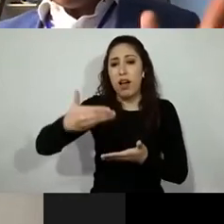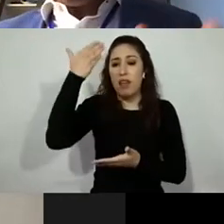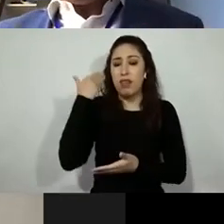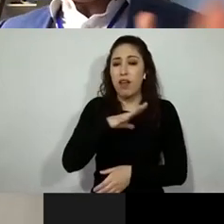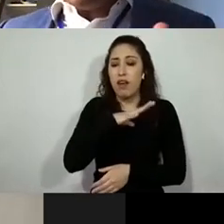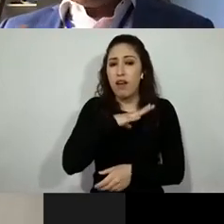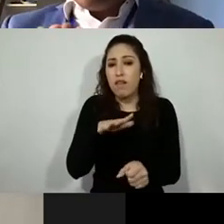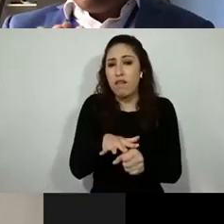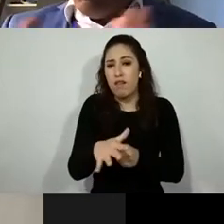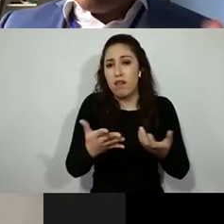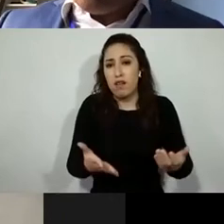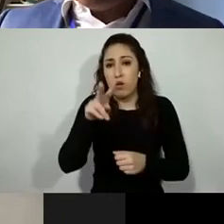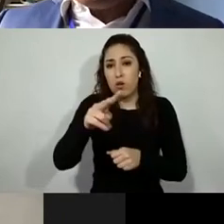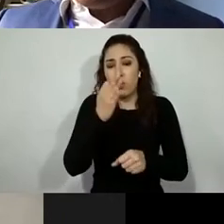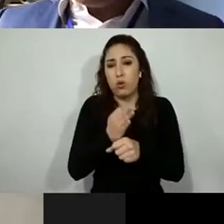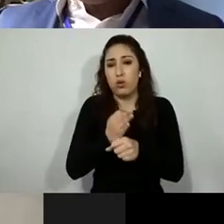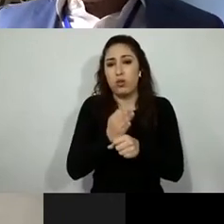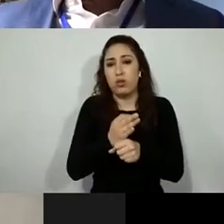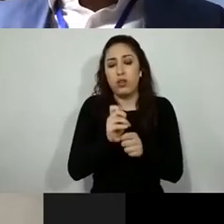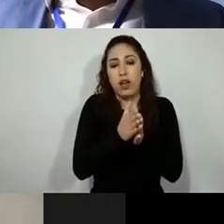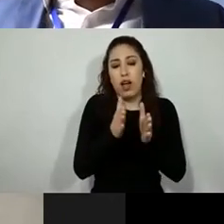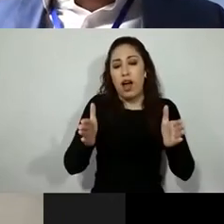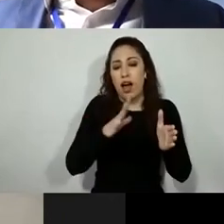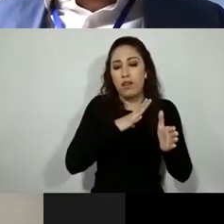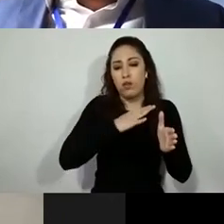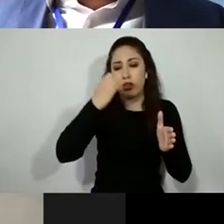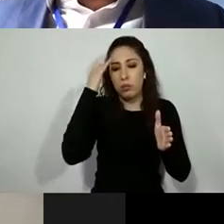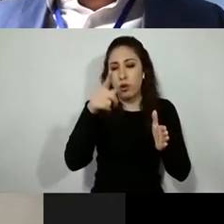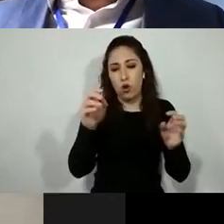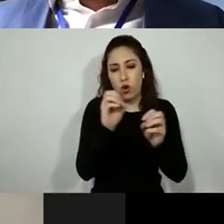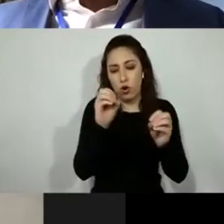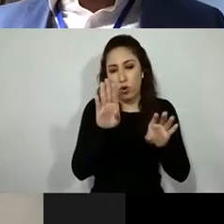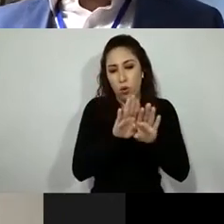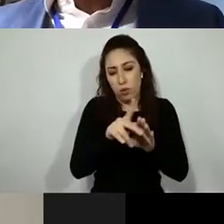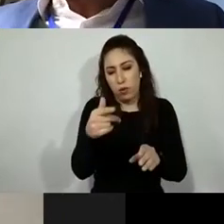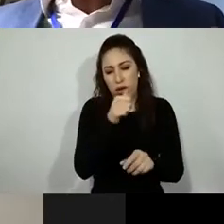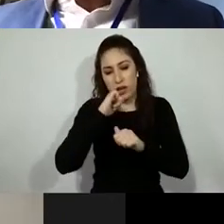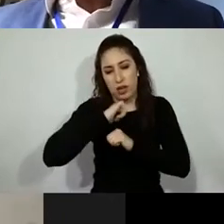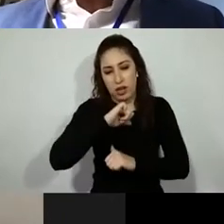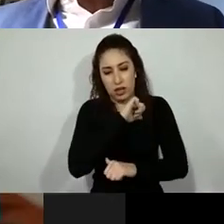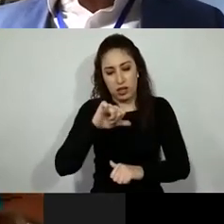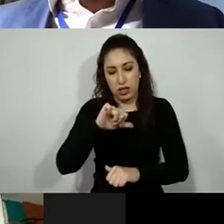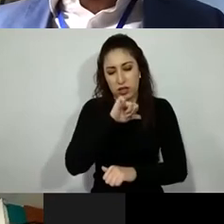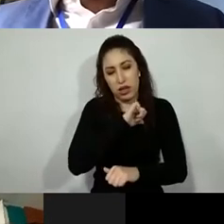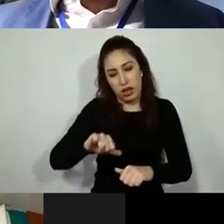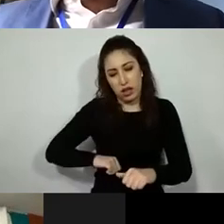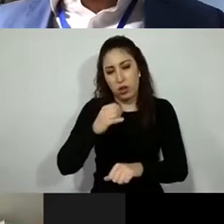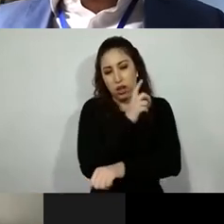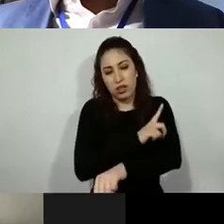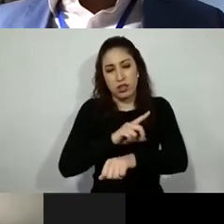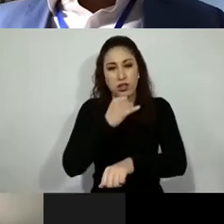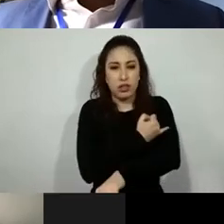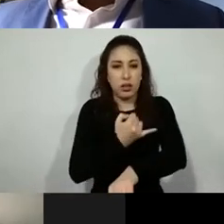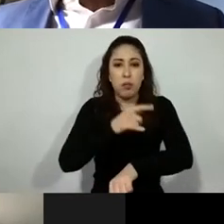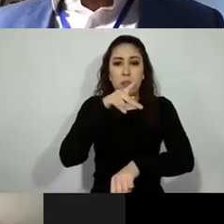está reeligiendo, aunque hubo un periodo en que no estuvo usted en Iztapalapa, conoce toda la problemática de la